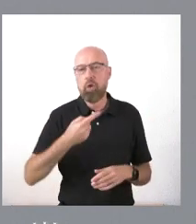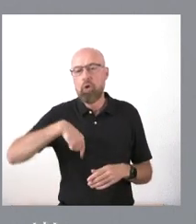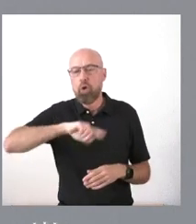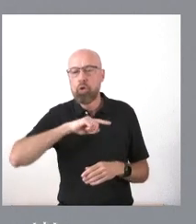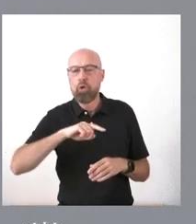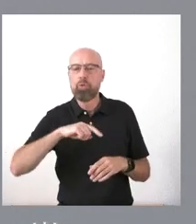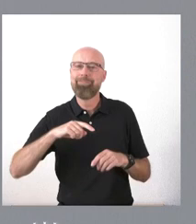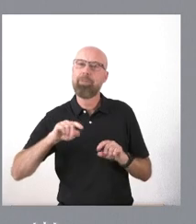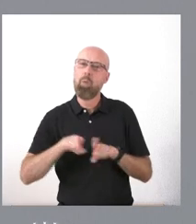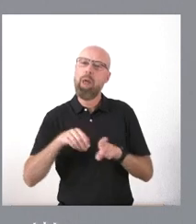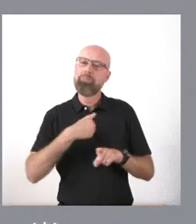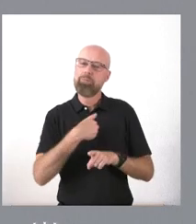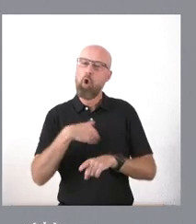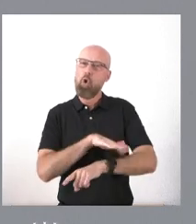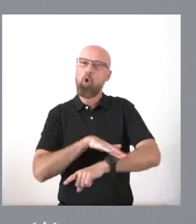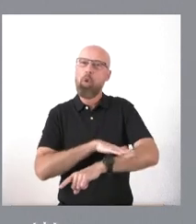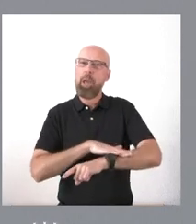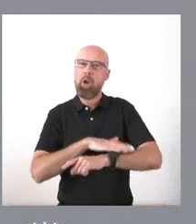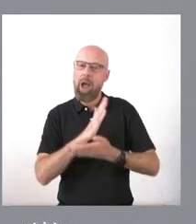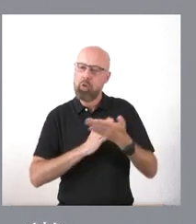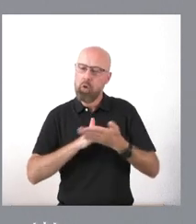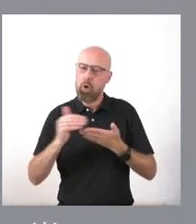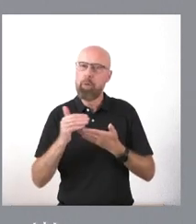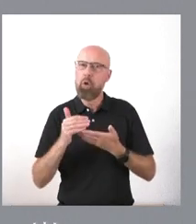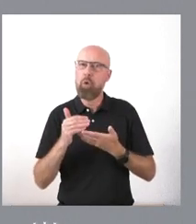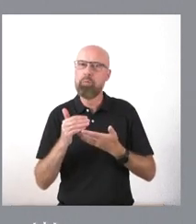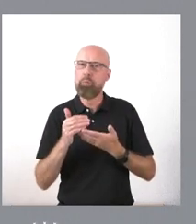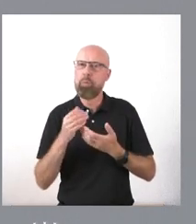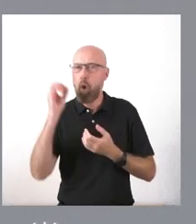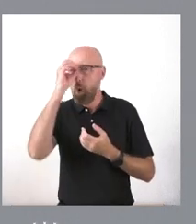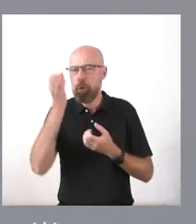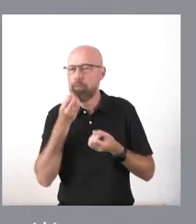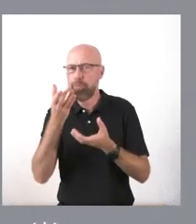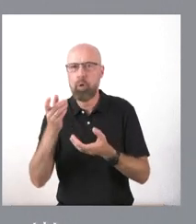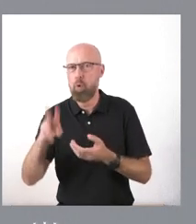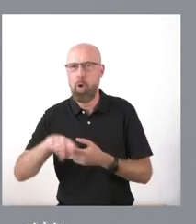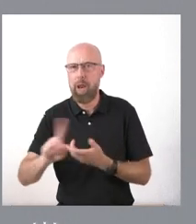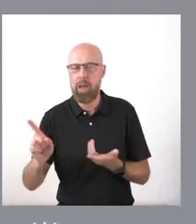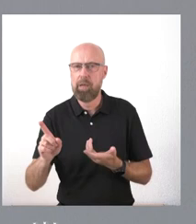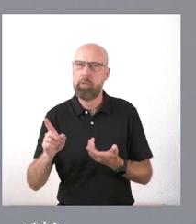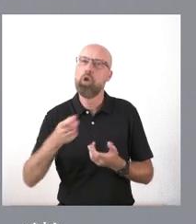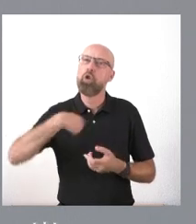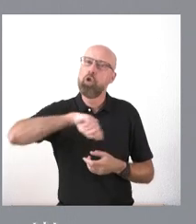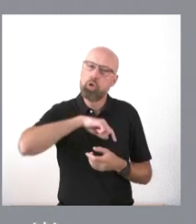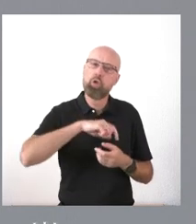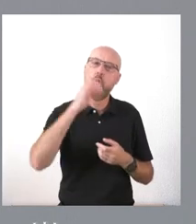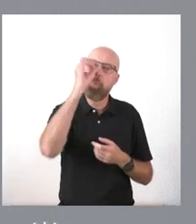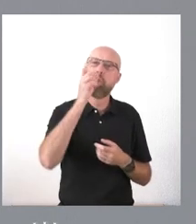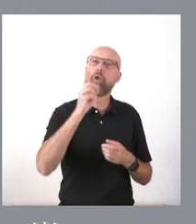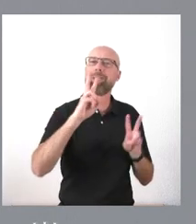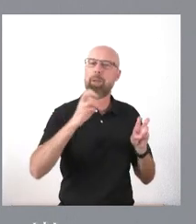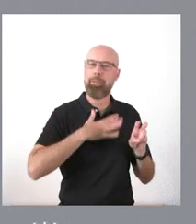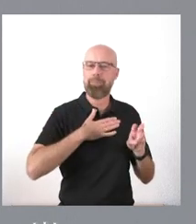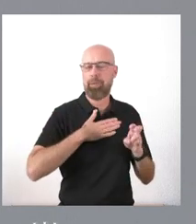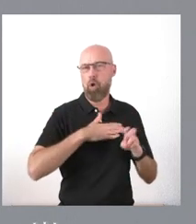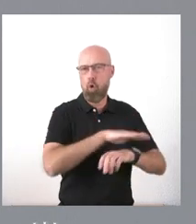como gobierno autonómico sobre lo que los partidos políticos tienen como oposición nosotros opinamos sobre la posición del gobierno de Castilla y león que es la que